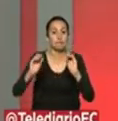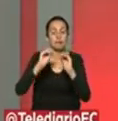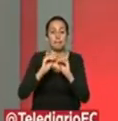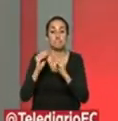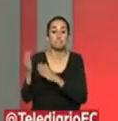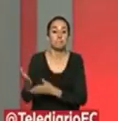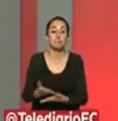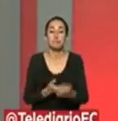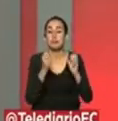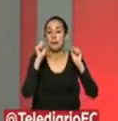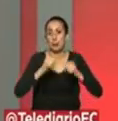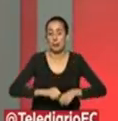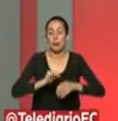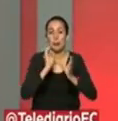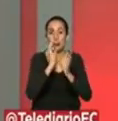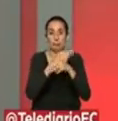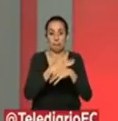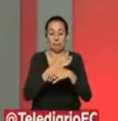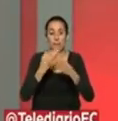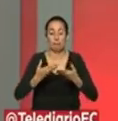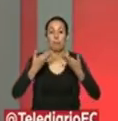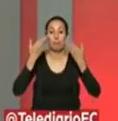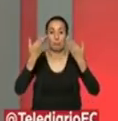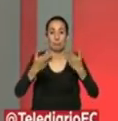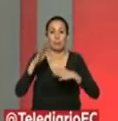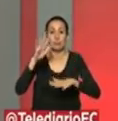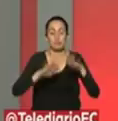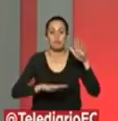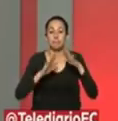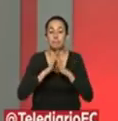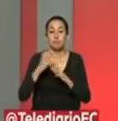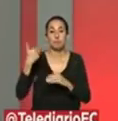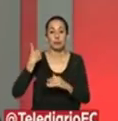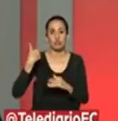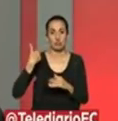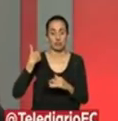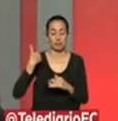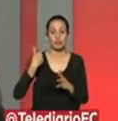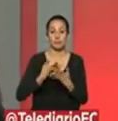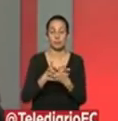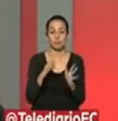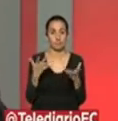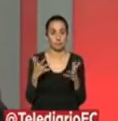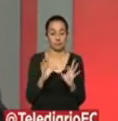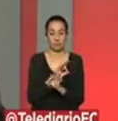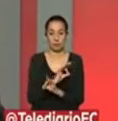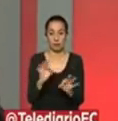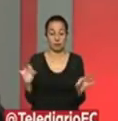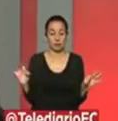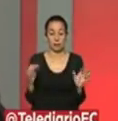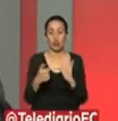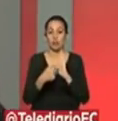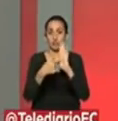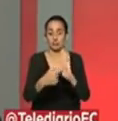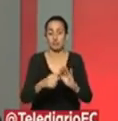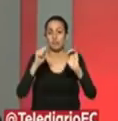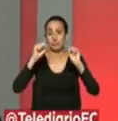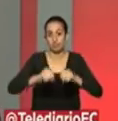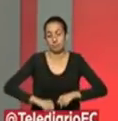que los funcionarios puedan explicar sus buenas tareas, detenerlas, y si no las tienen, por supuesto, rendir cuentas